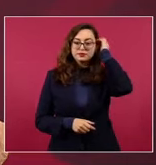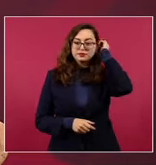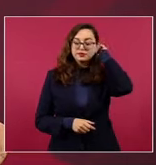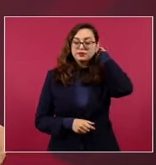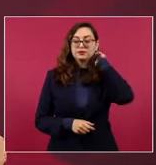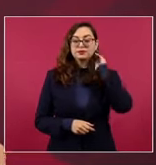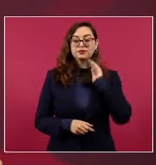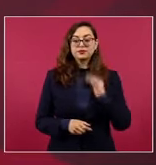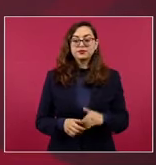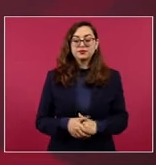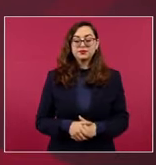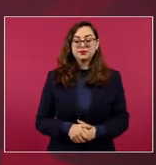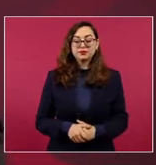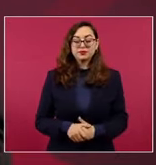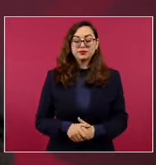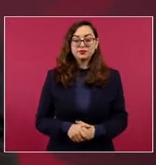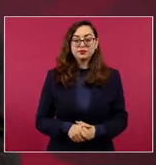cómo